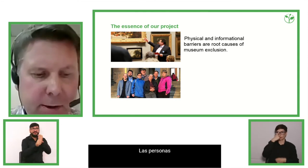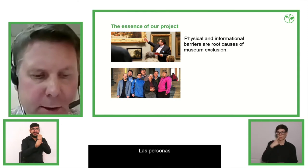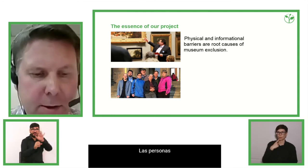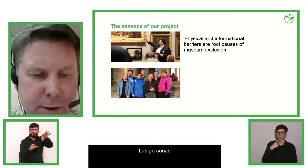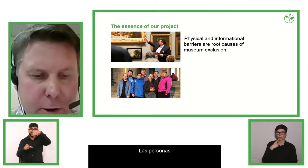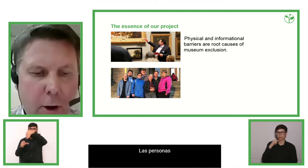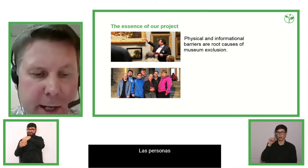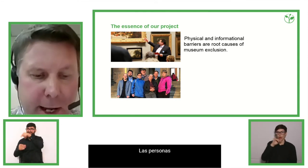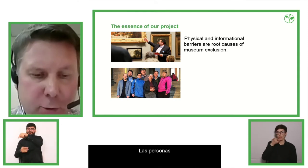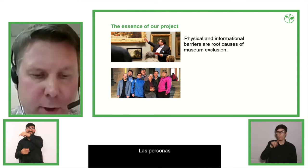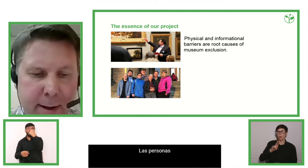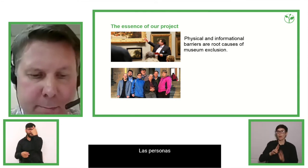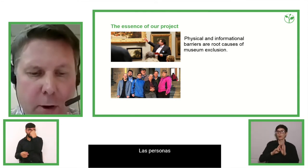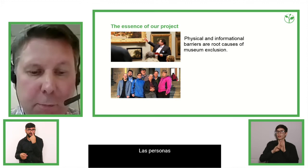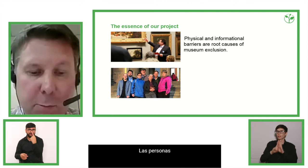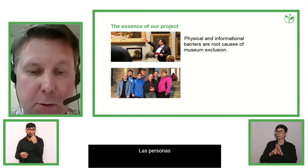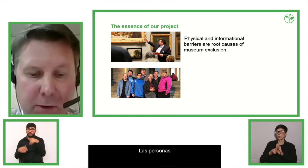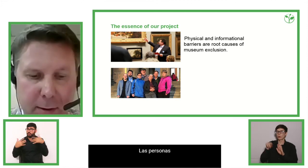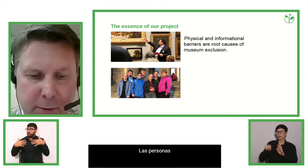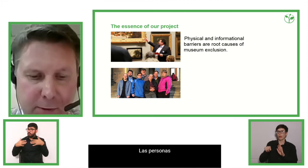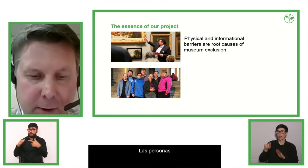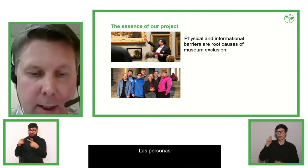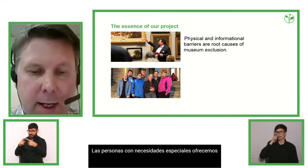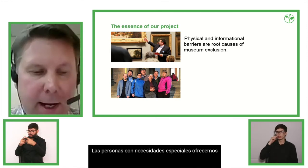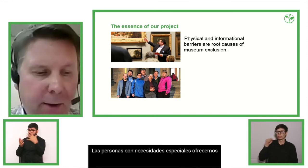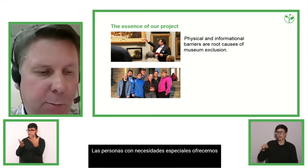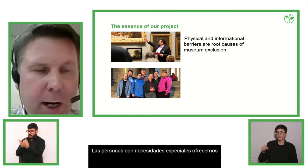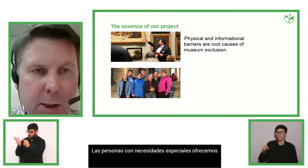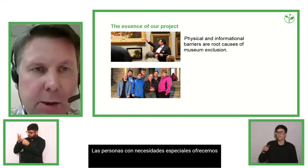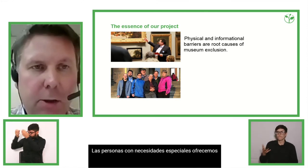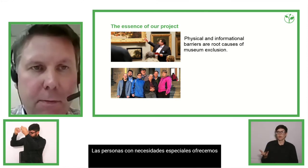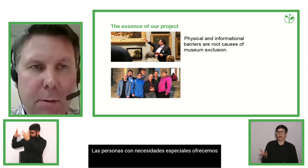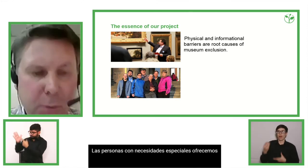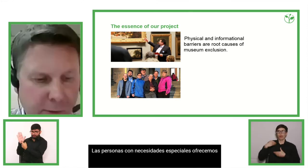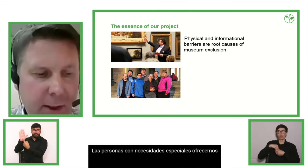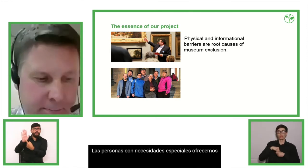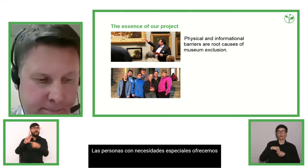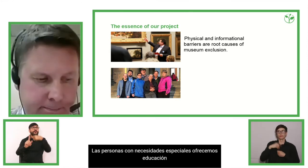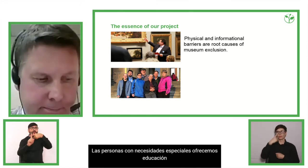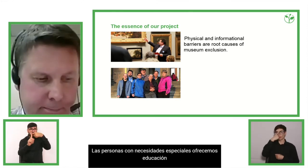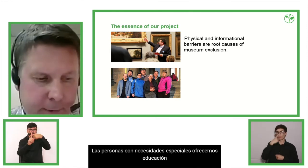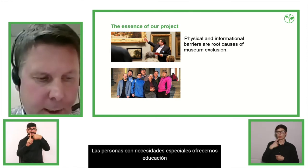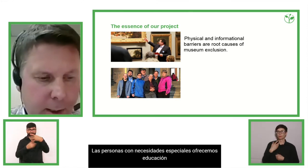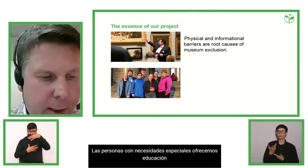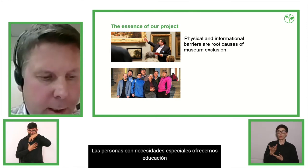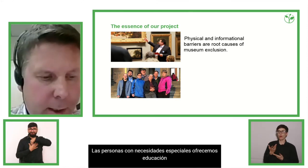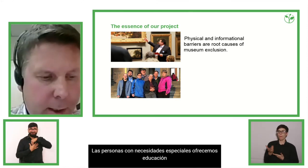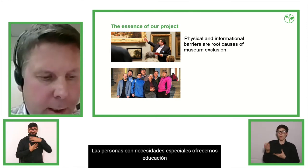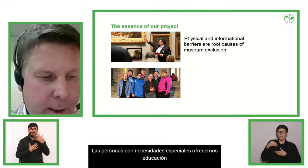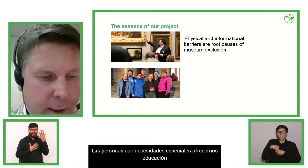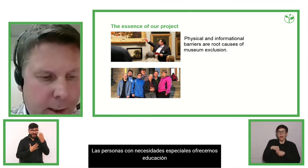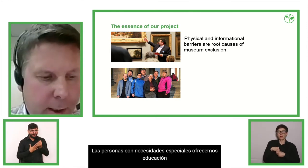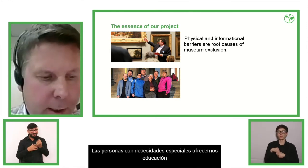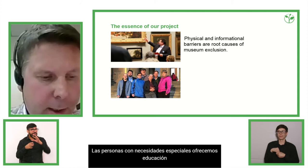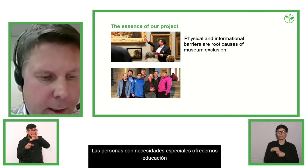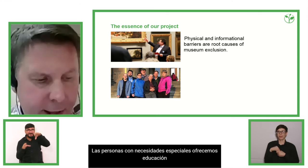que están representados en la parte orgánica de los museos como parte del museo.